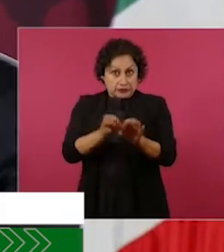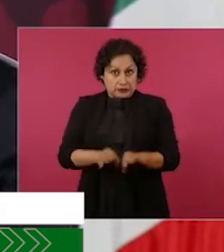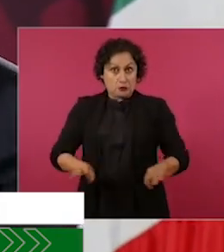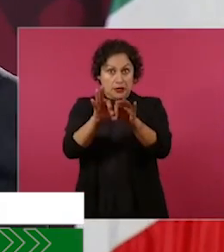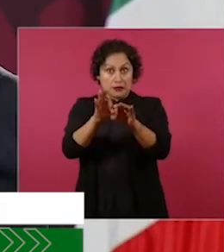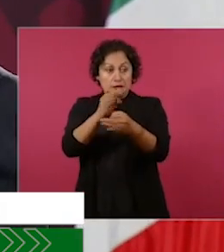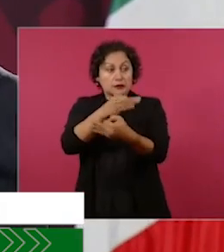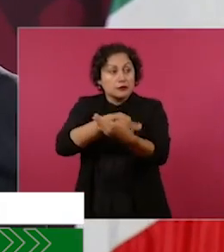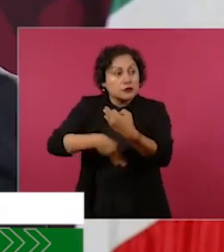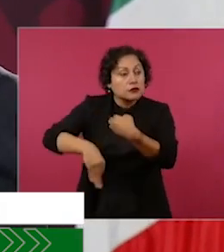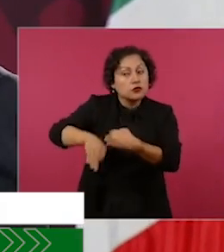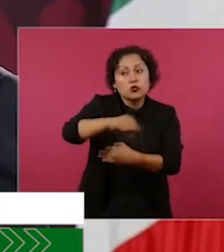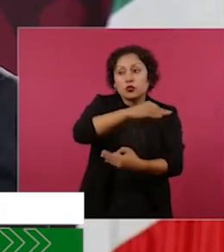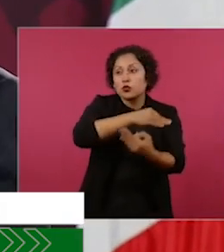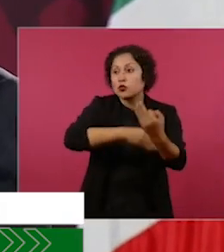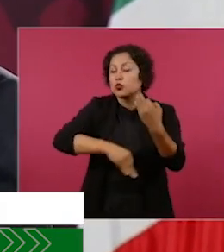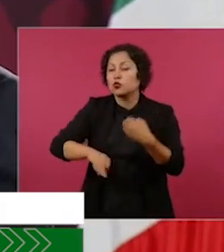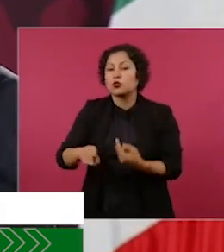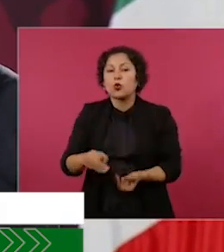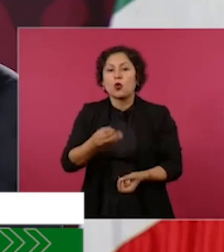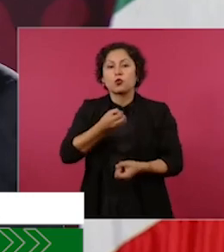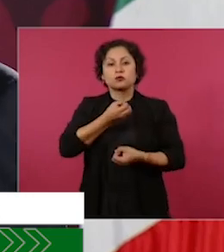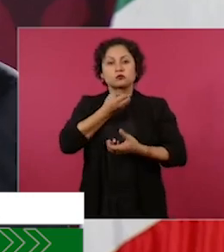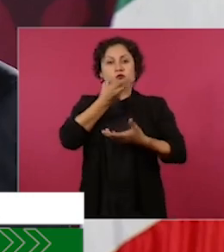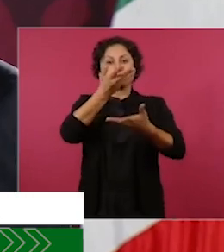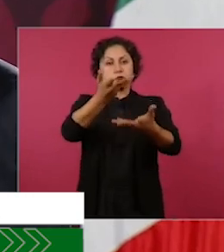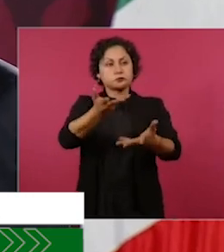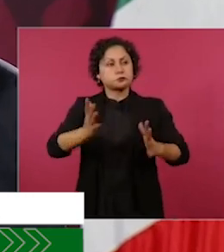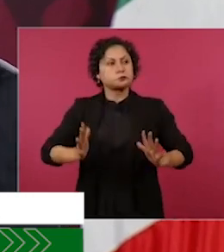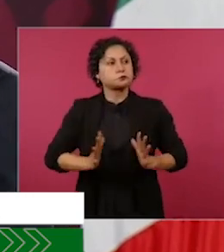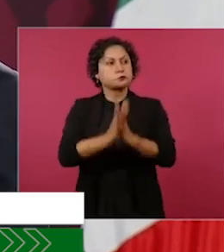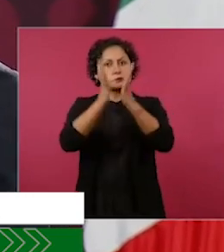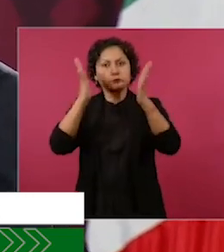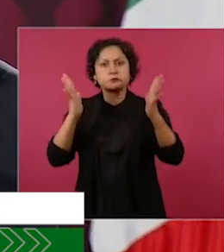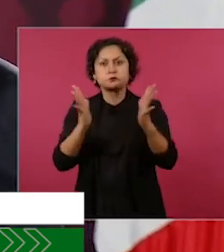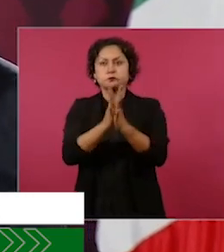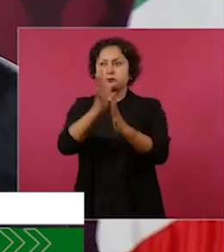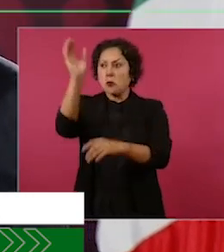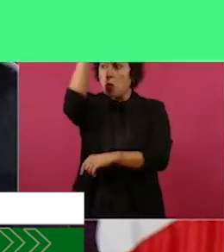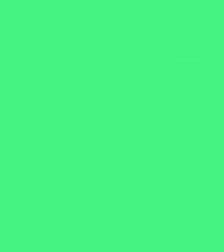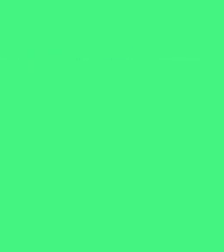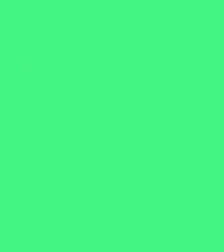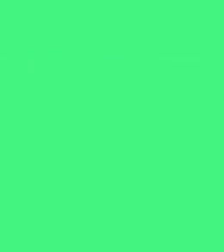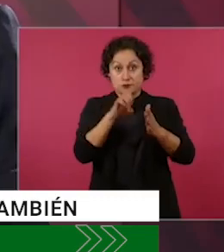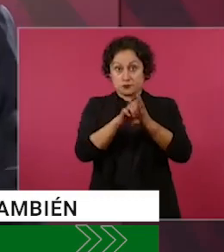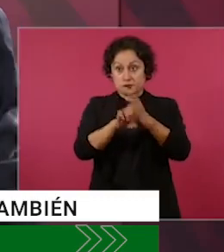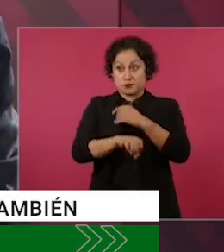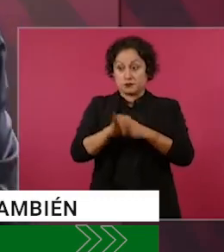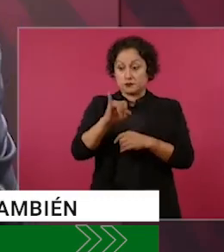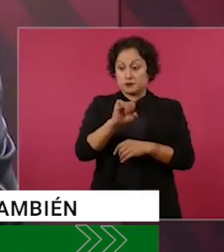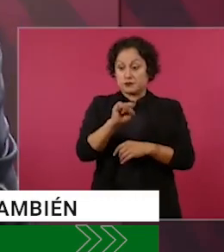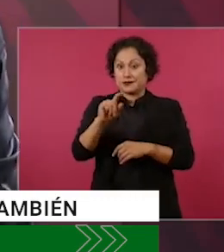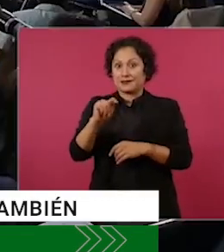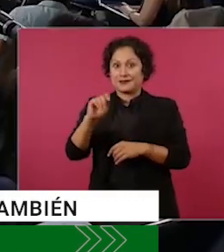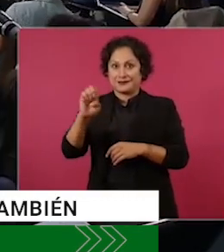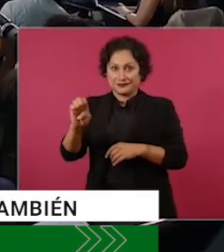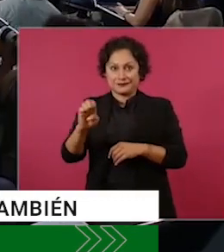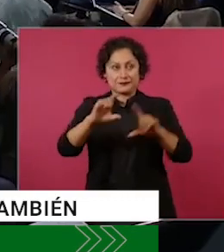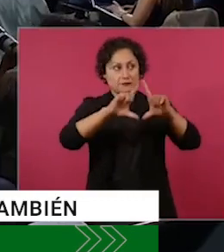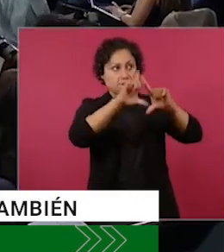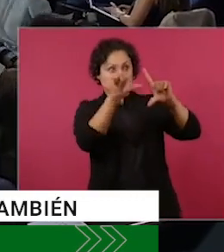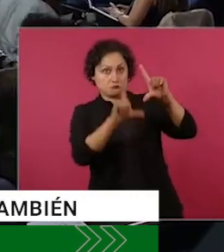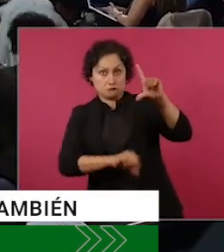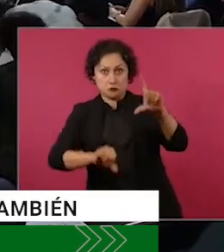opine. Que nadie se sienta excluido. Sí, en temas de salud,